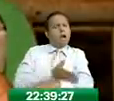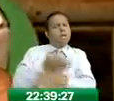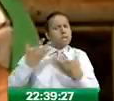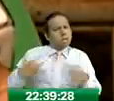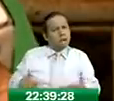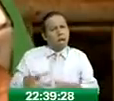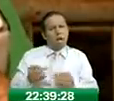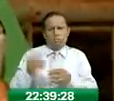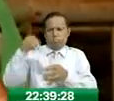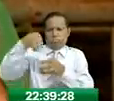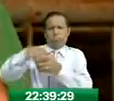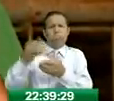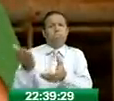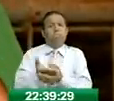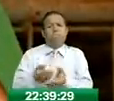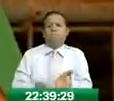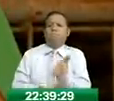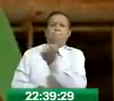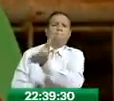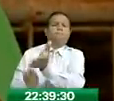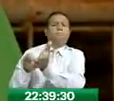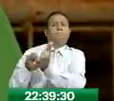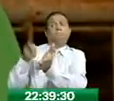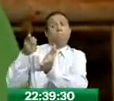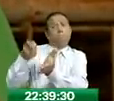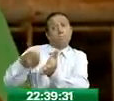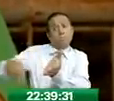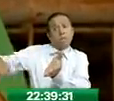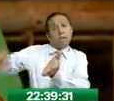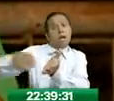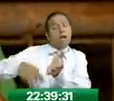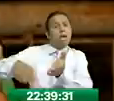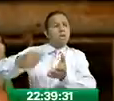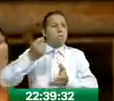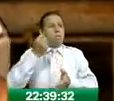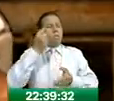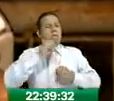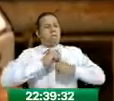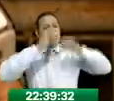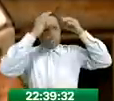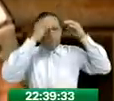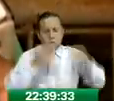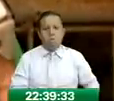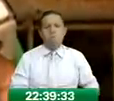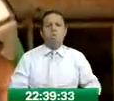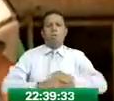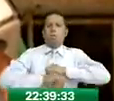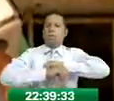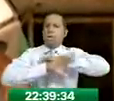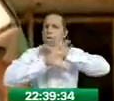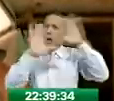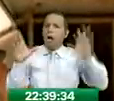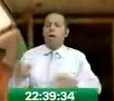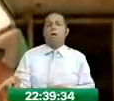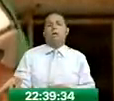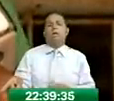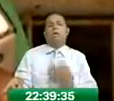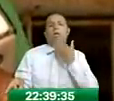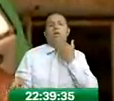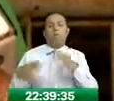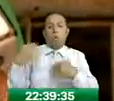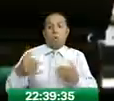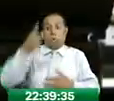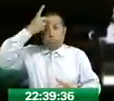llegó al convencimiento más allá de toda duda razonable y que tuvo como resultado la sentencia